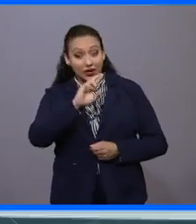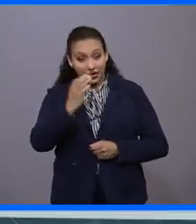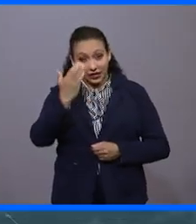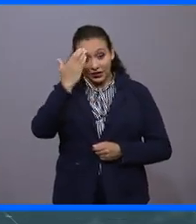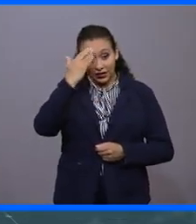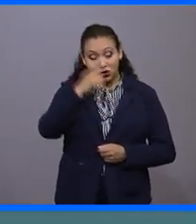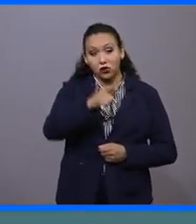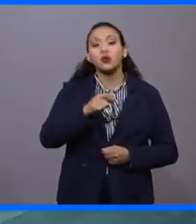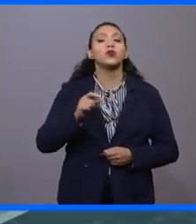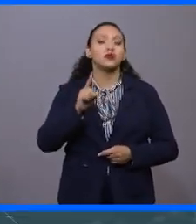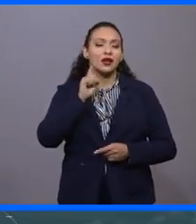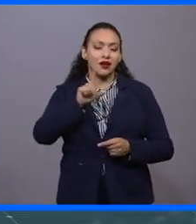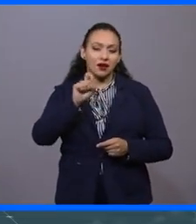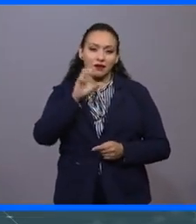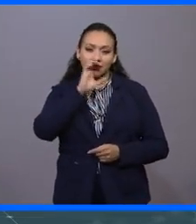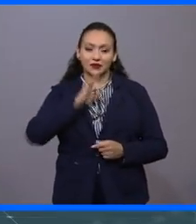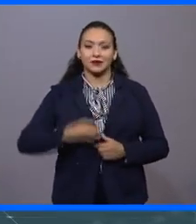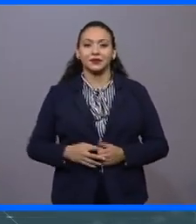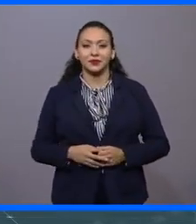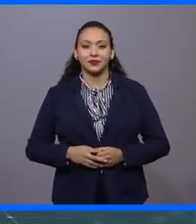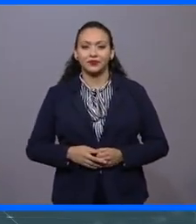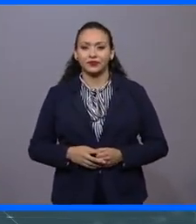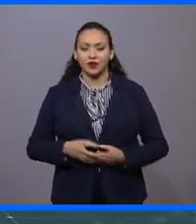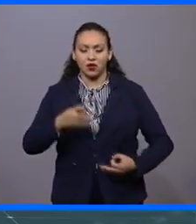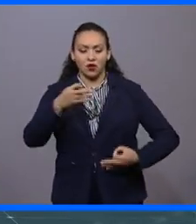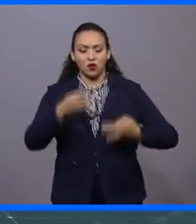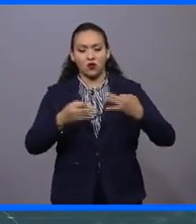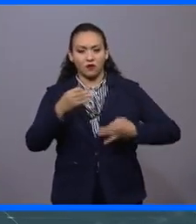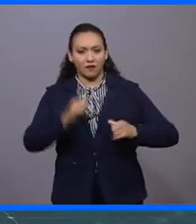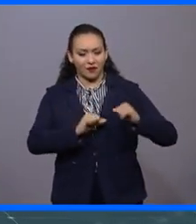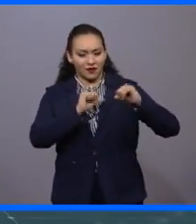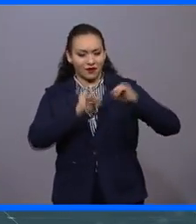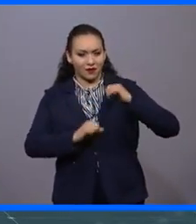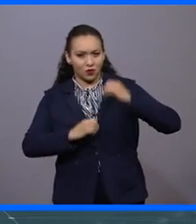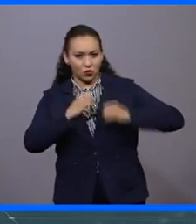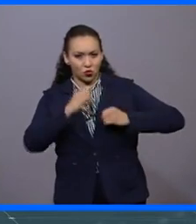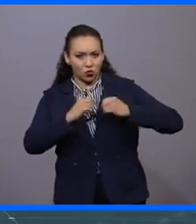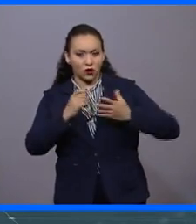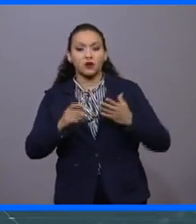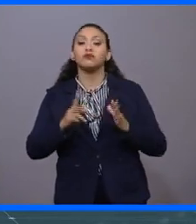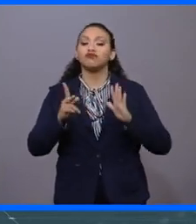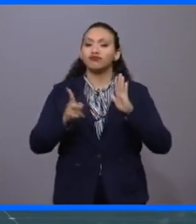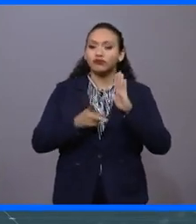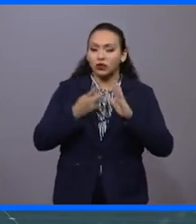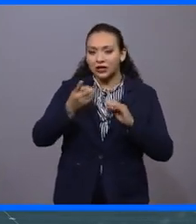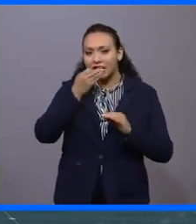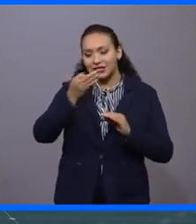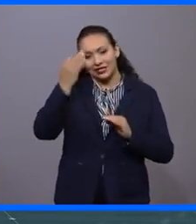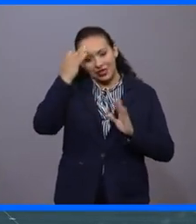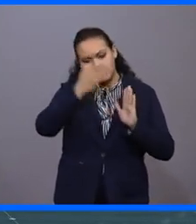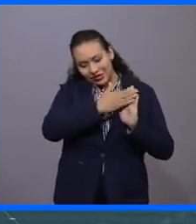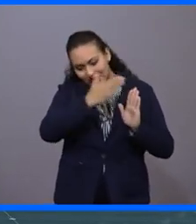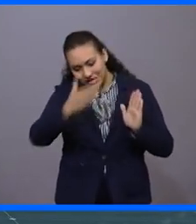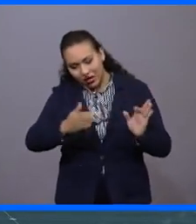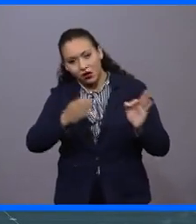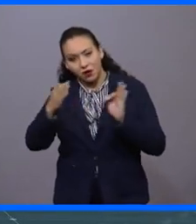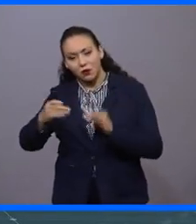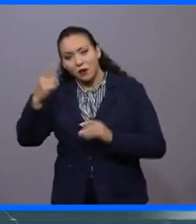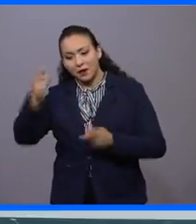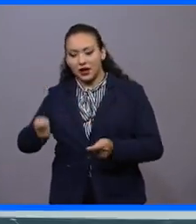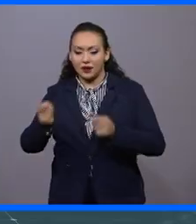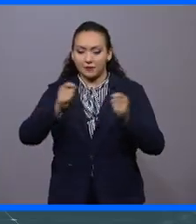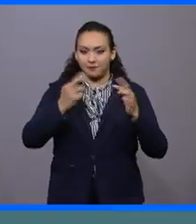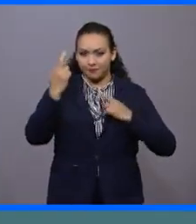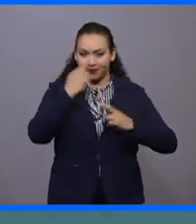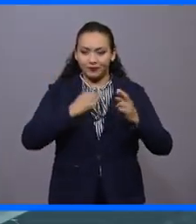Aguascalientes. El órgano de administración judicial reanuda plazos y términos en asuntos de su competencia.